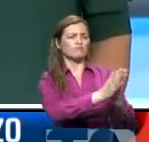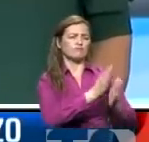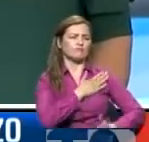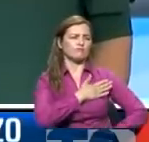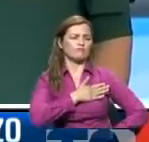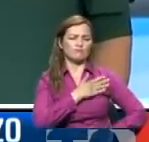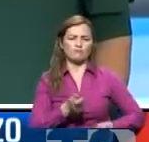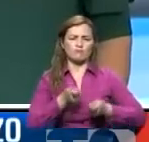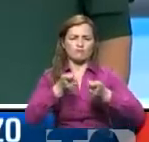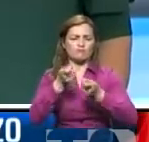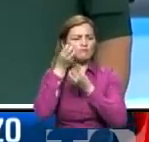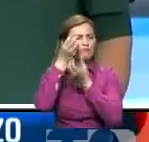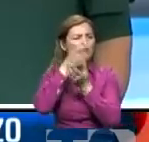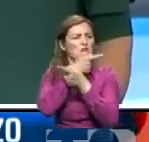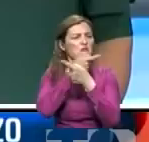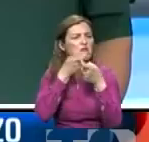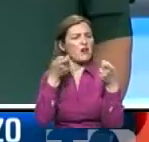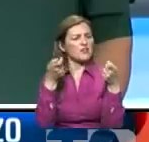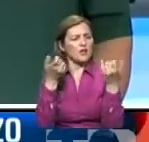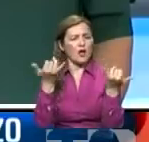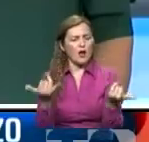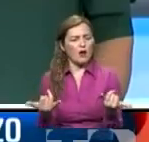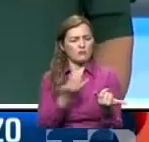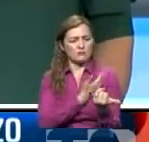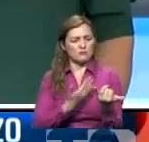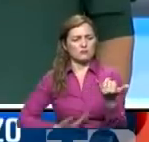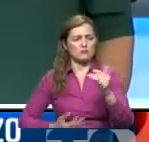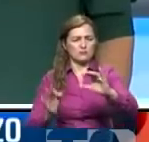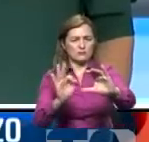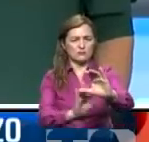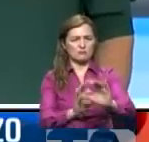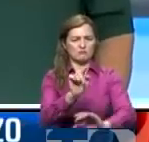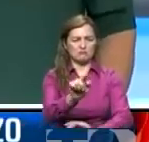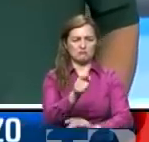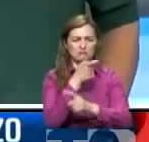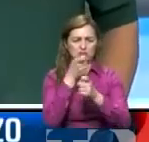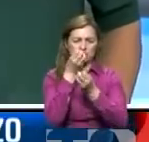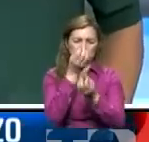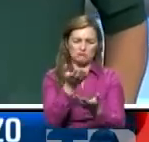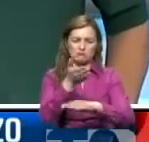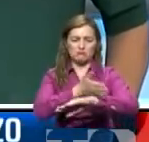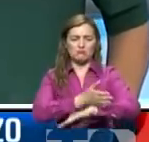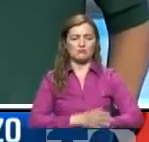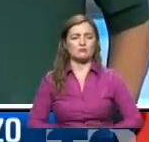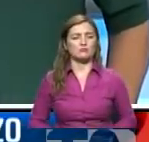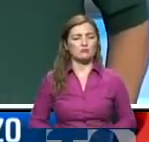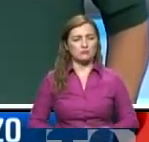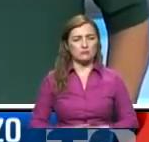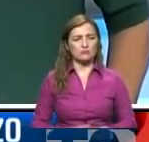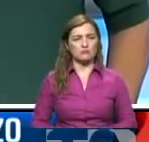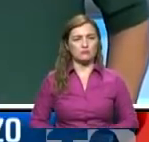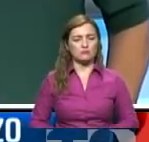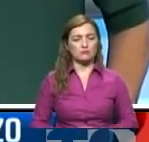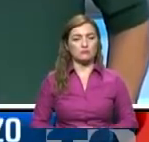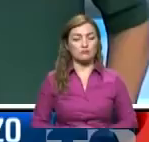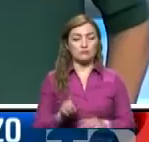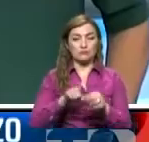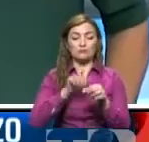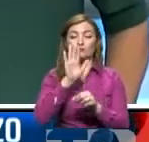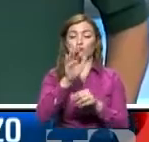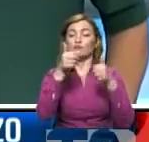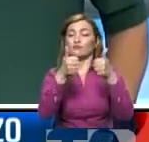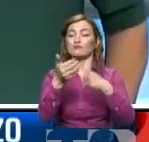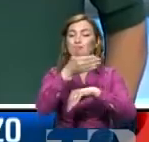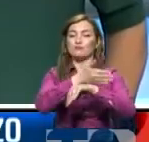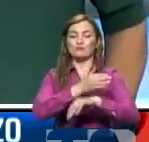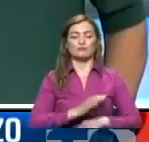información falsa que habría hecho el ahora presidente del Consejo de Participación, José Carlos Tuárez, en la inscripción de su